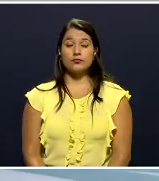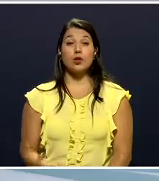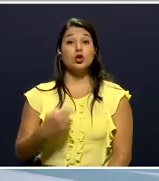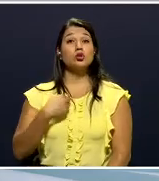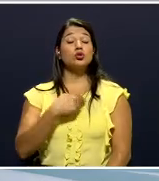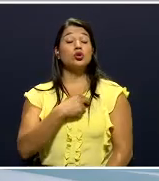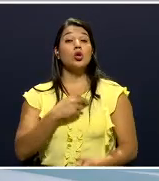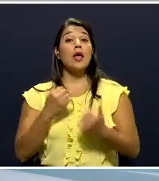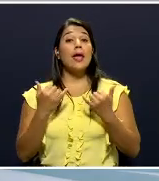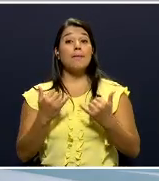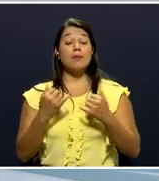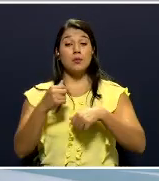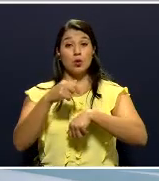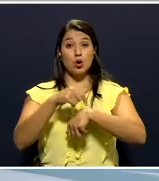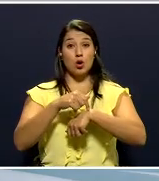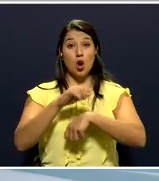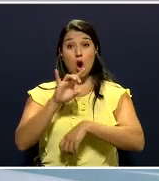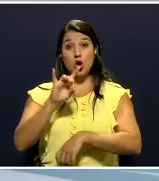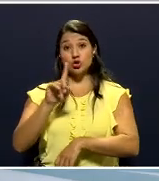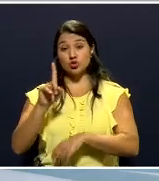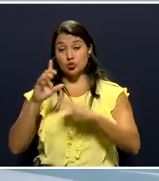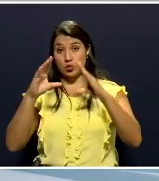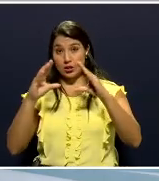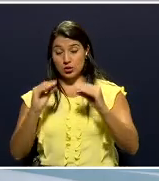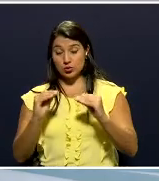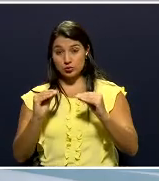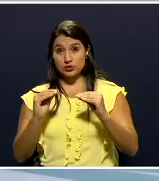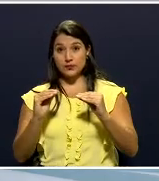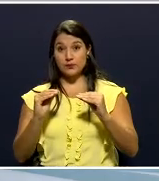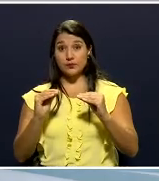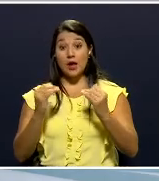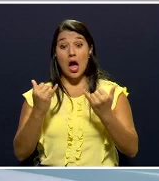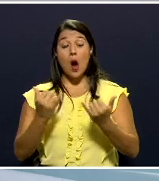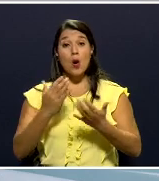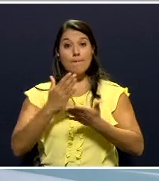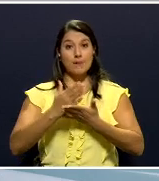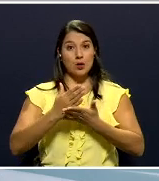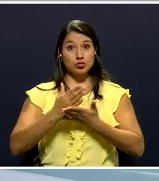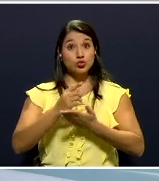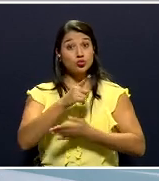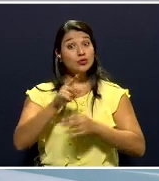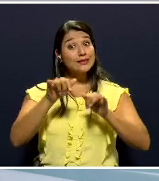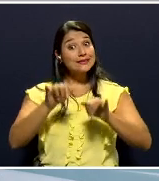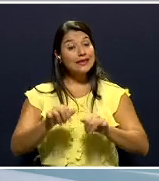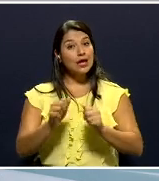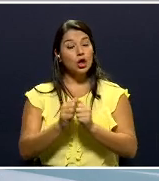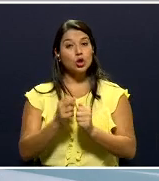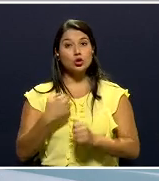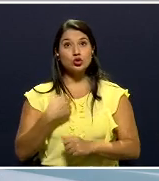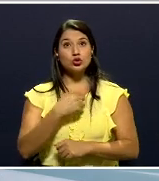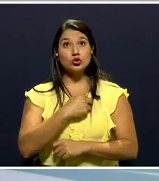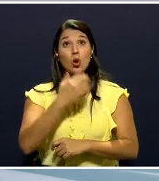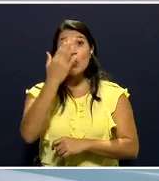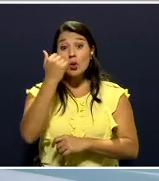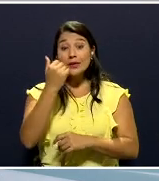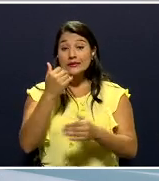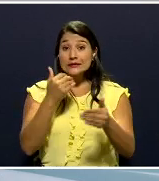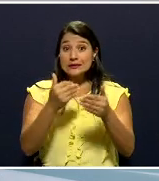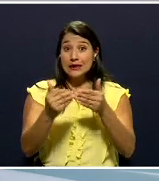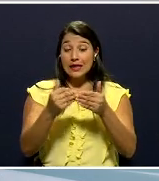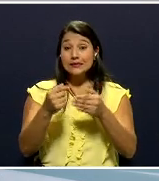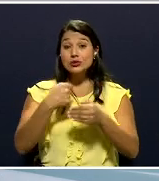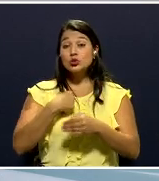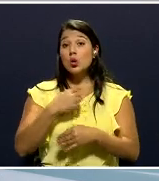Estamos en vivo a las 8:01 de la noche. Vamos a una pausa, pero quédese con nosotros porque en unos minutos voy